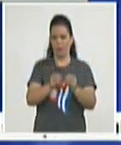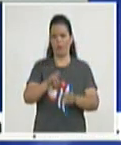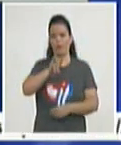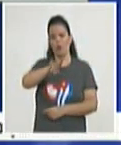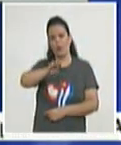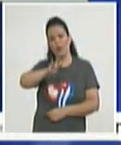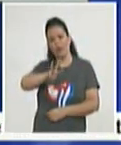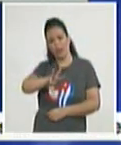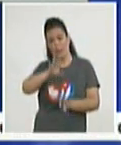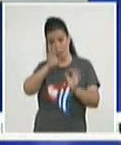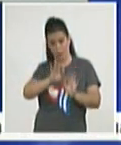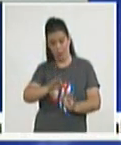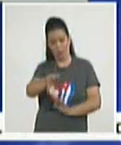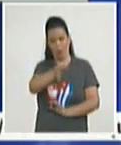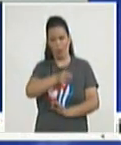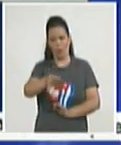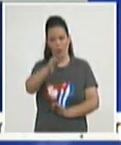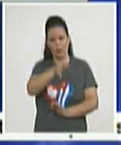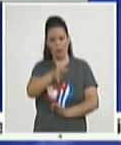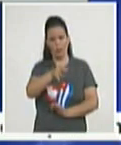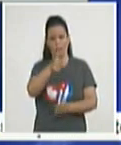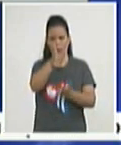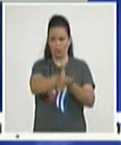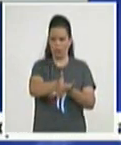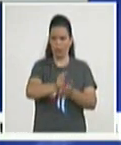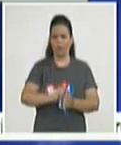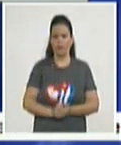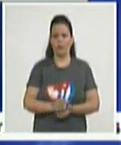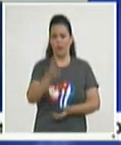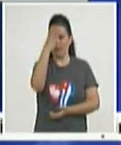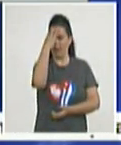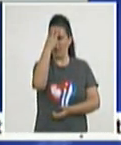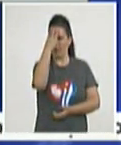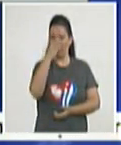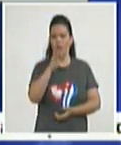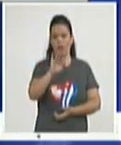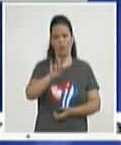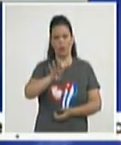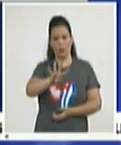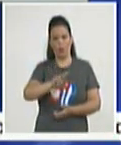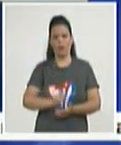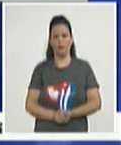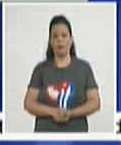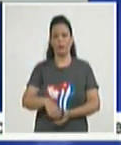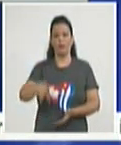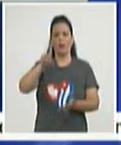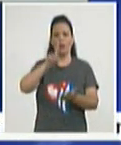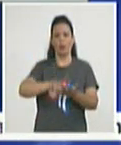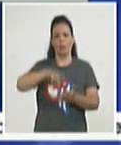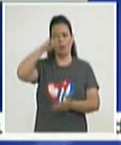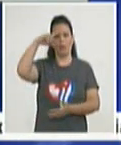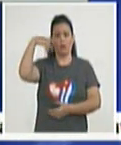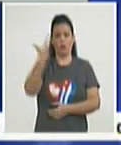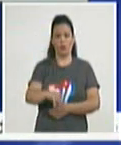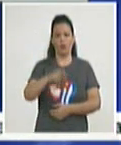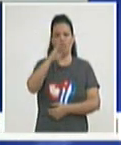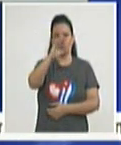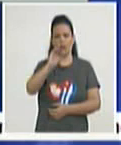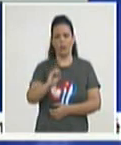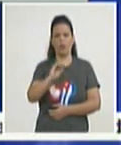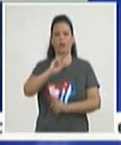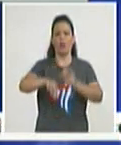93 en su municipio cabecera, Tercer Frente 84, Palma Soriano 60, Contramaestre